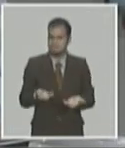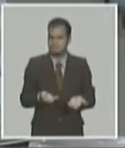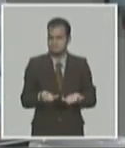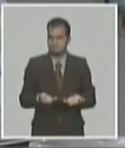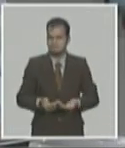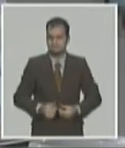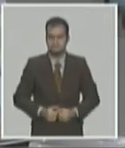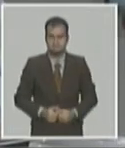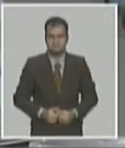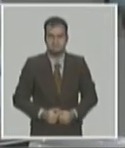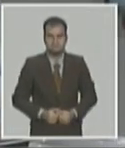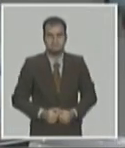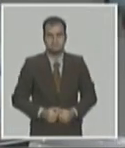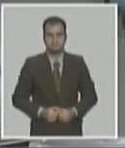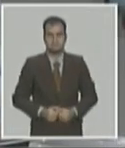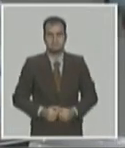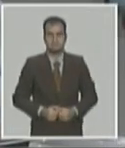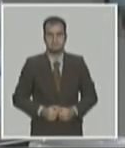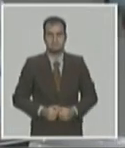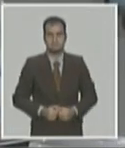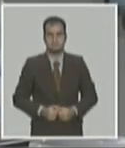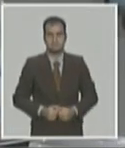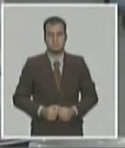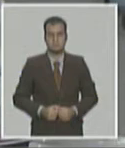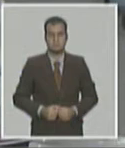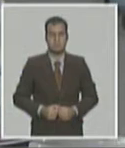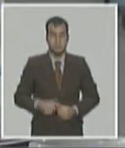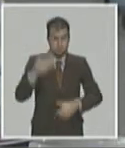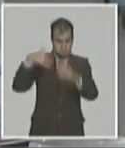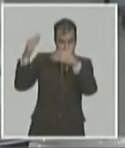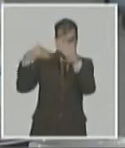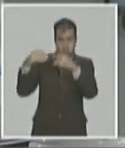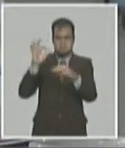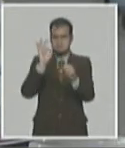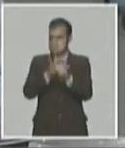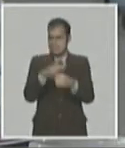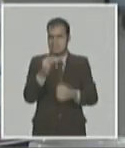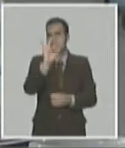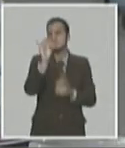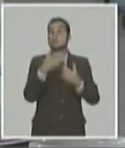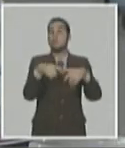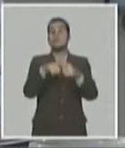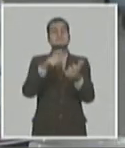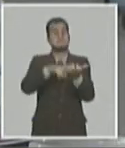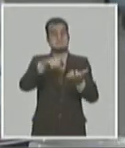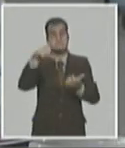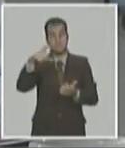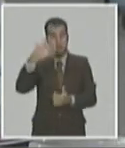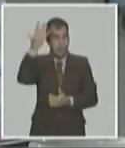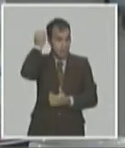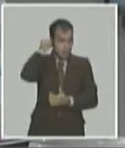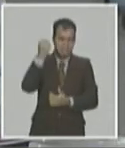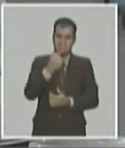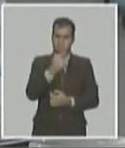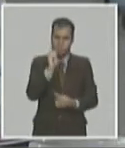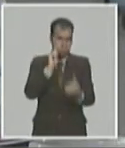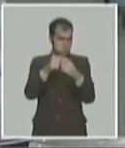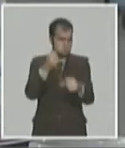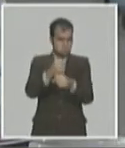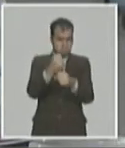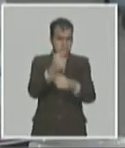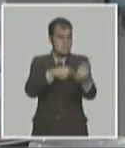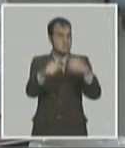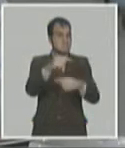7º Congreso del Partido, el general de Ejército dejó definidas las principales misiones del partido, y en ese